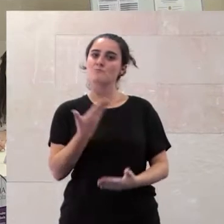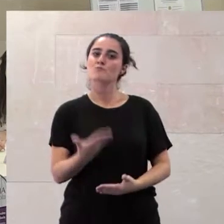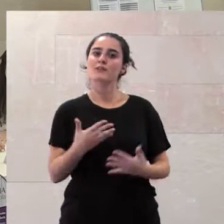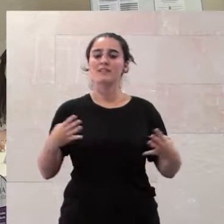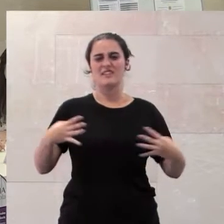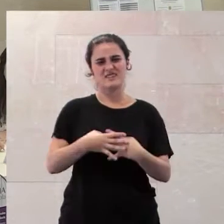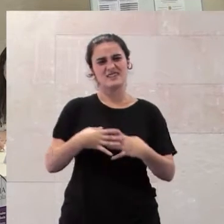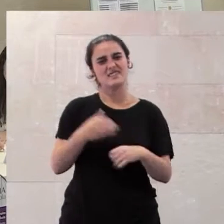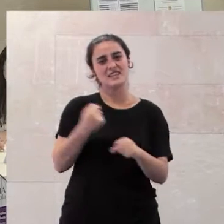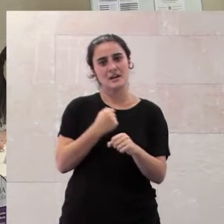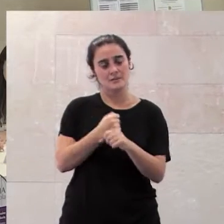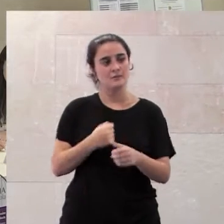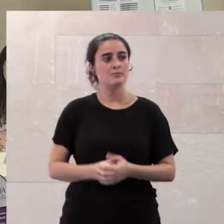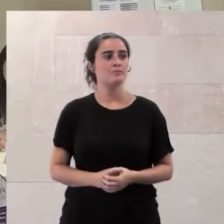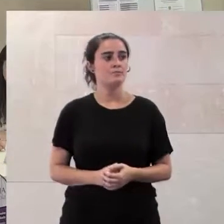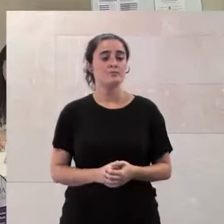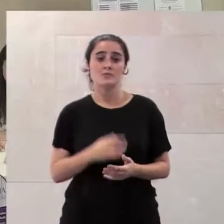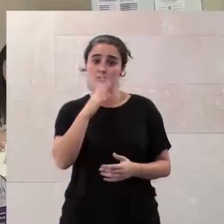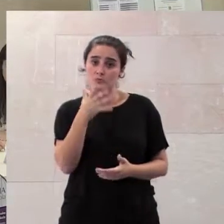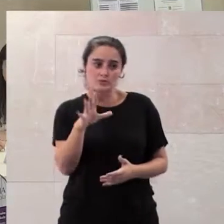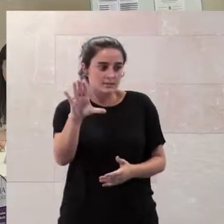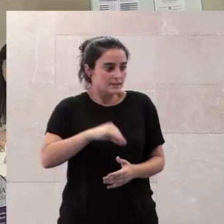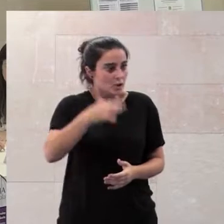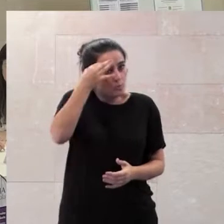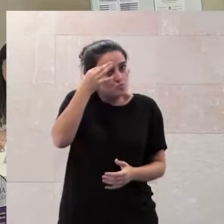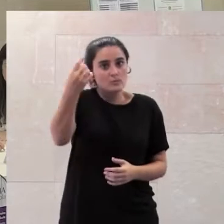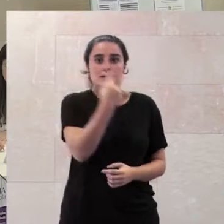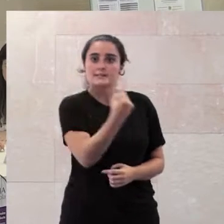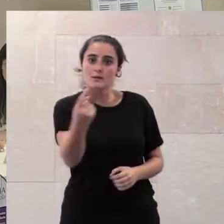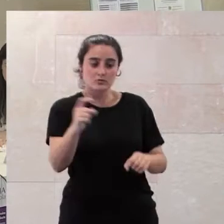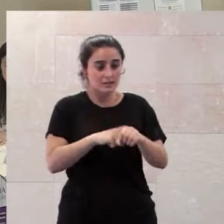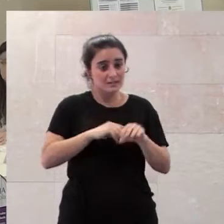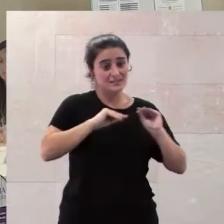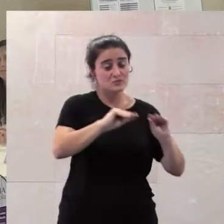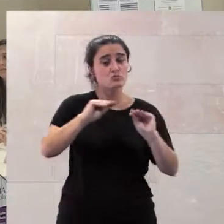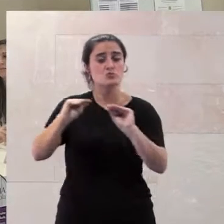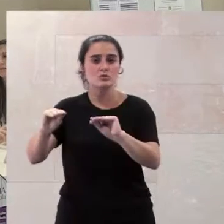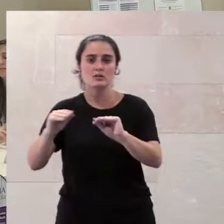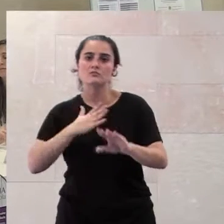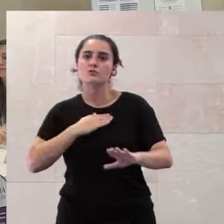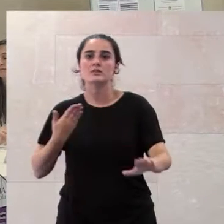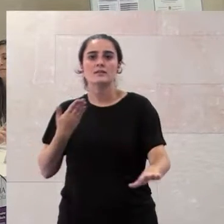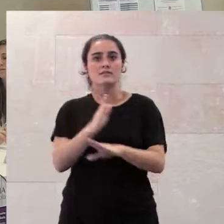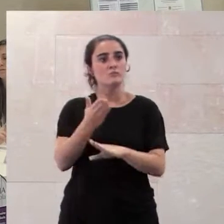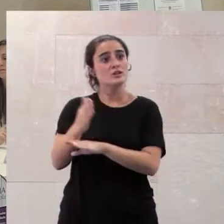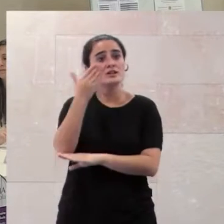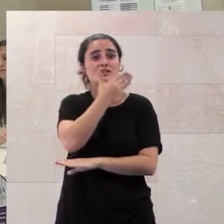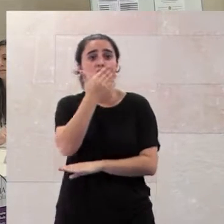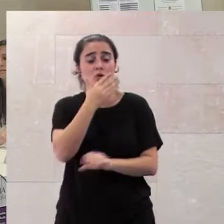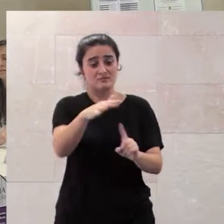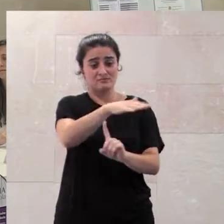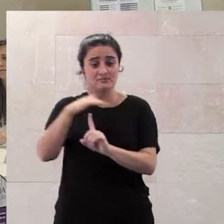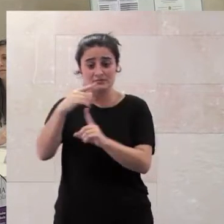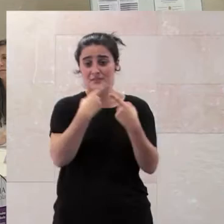ahí, ¿no? Desde entender también que cada pueblo con su peculiaridad se ha podido demostrar que las escuelas en contextos